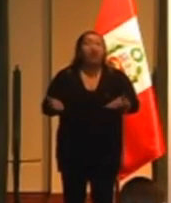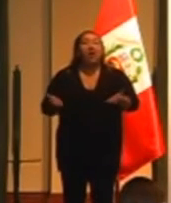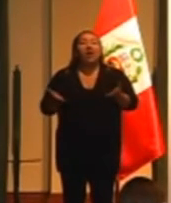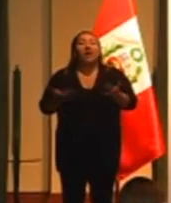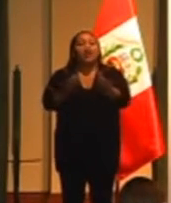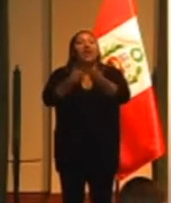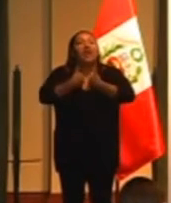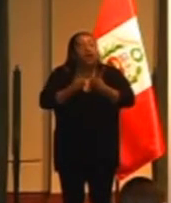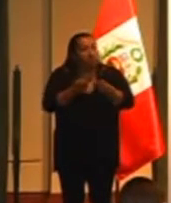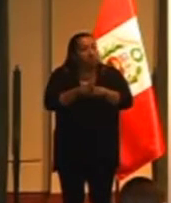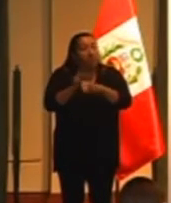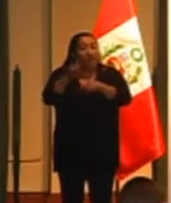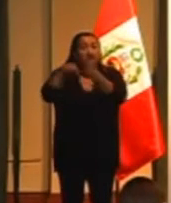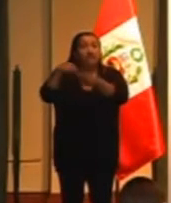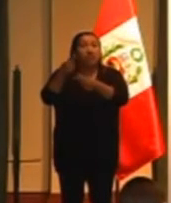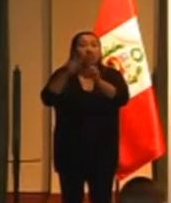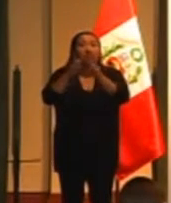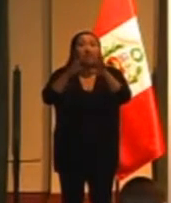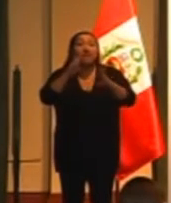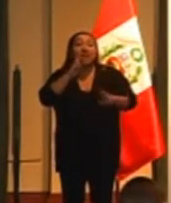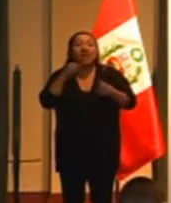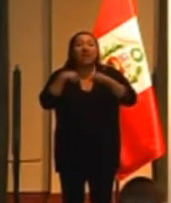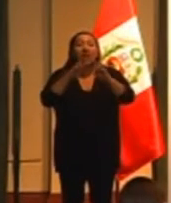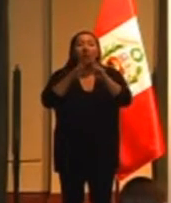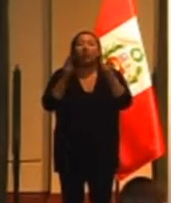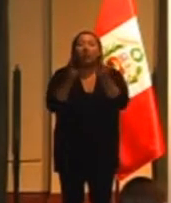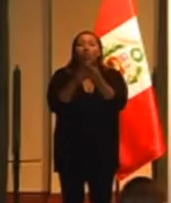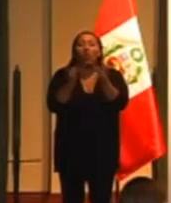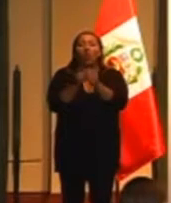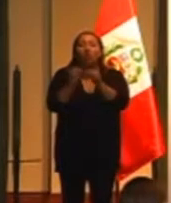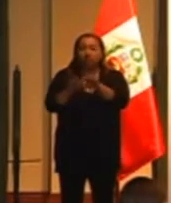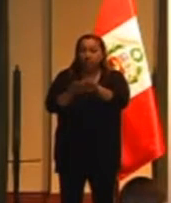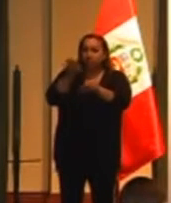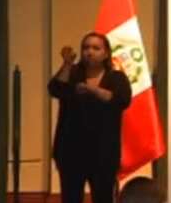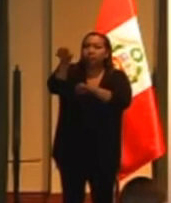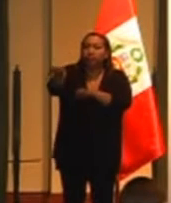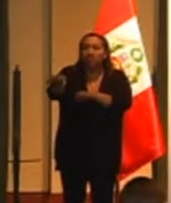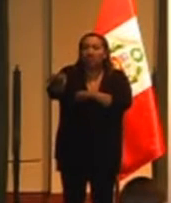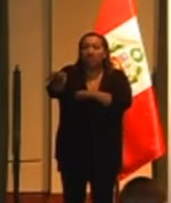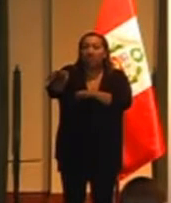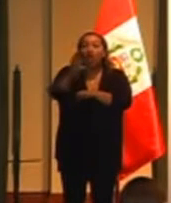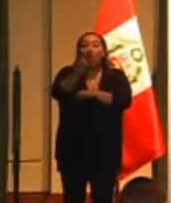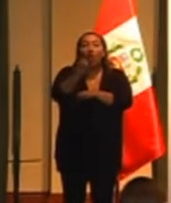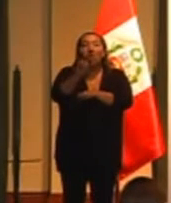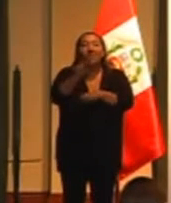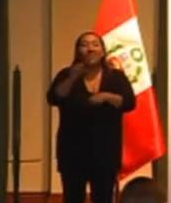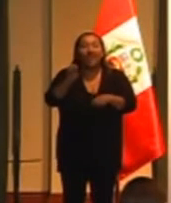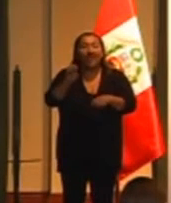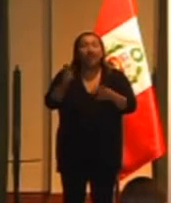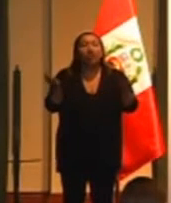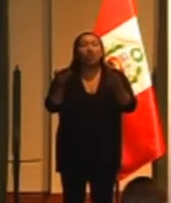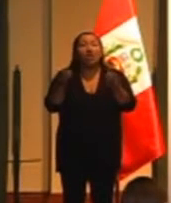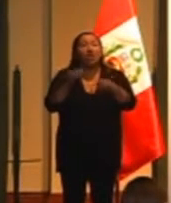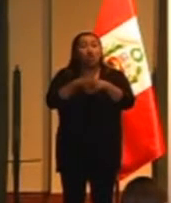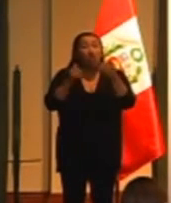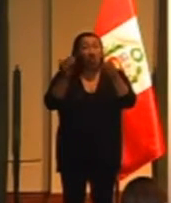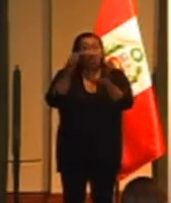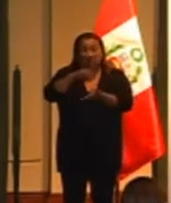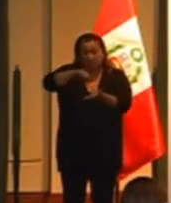Tenemos, por ejemplo, el próximo día viernes, tenemos una reunión descentralizada del Comité Distrital de Seguridad Ciudadana, porque no todas se hacen